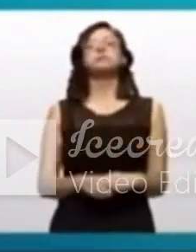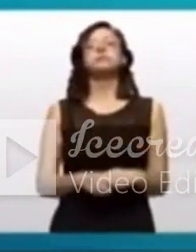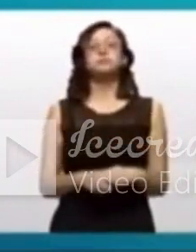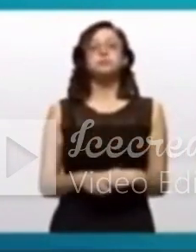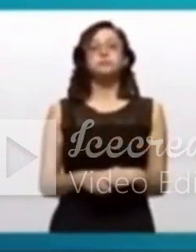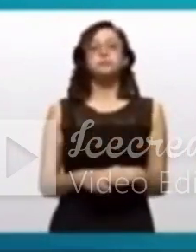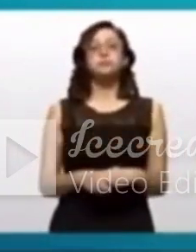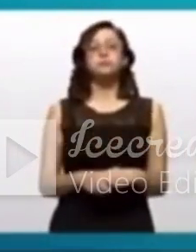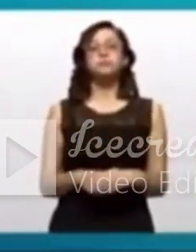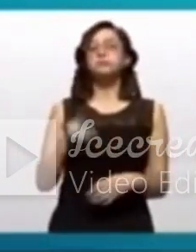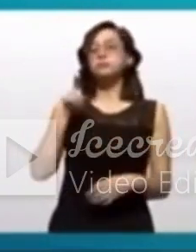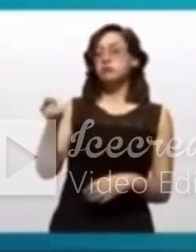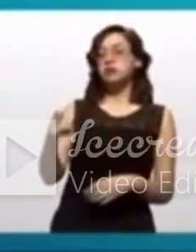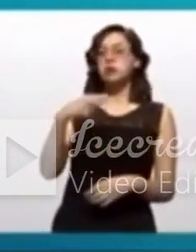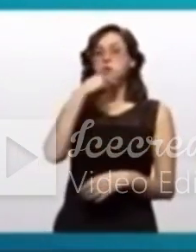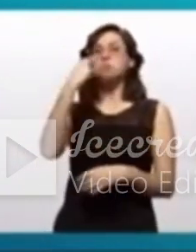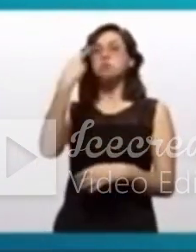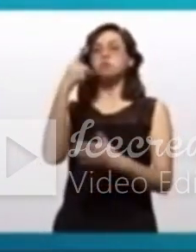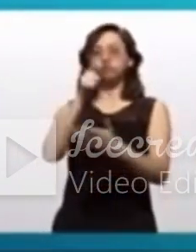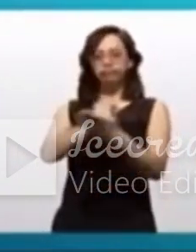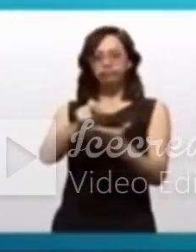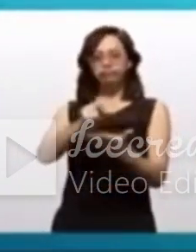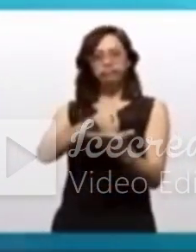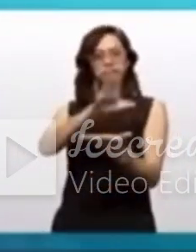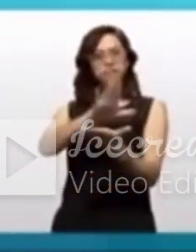solo el poder de su propia voz literaria.